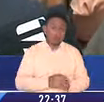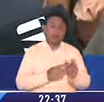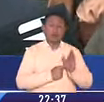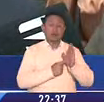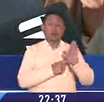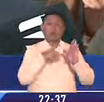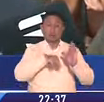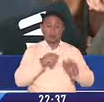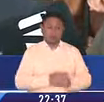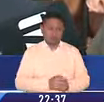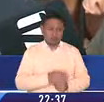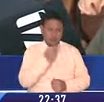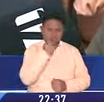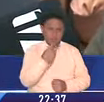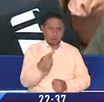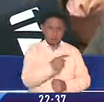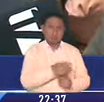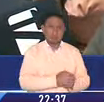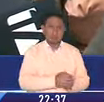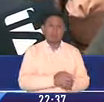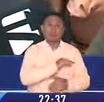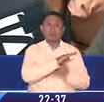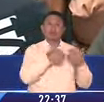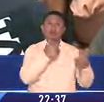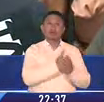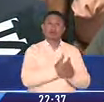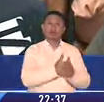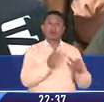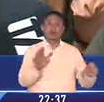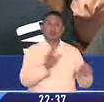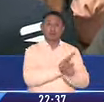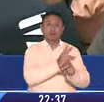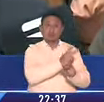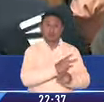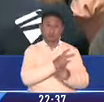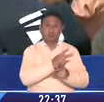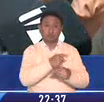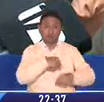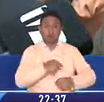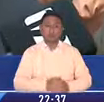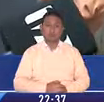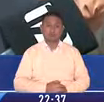públicos, evidentemente estaban todos en la sesión,